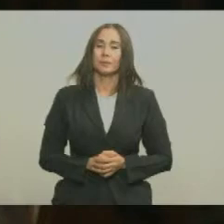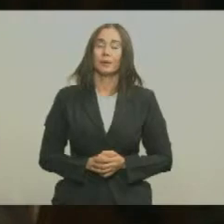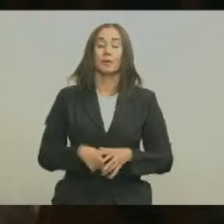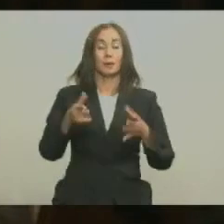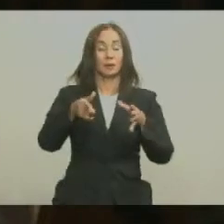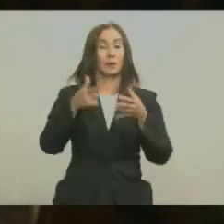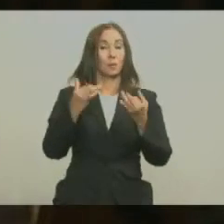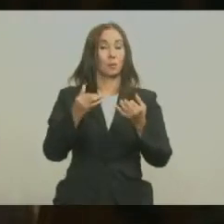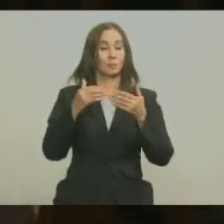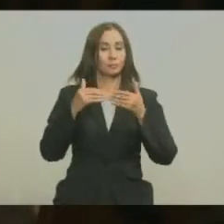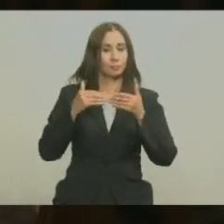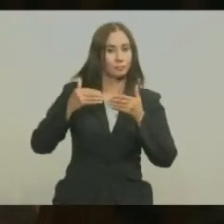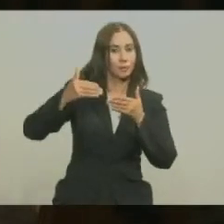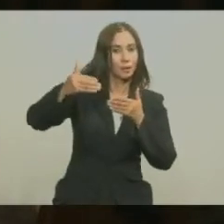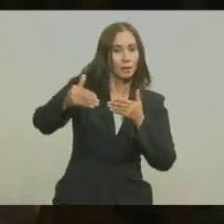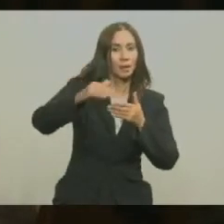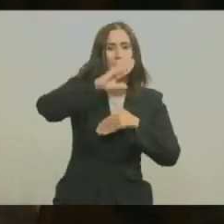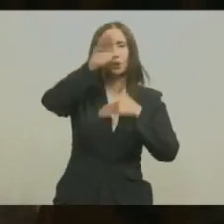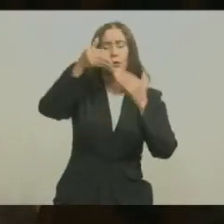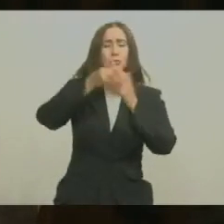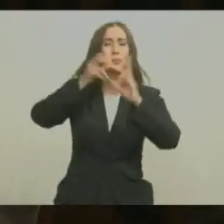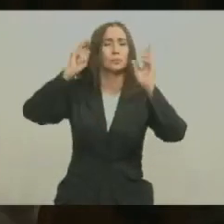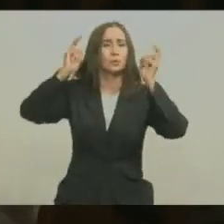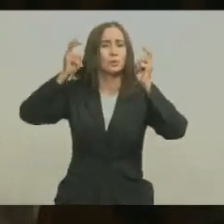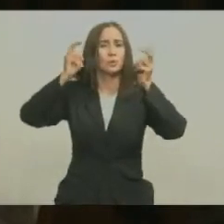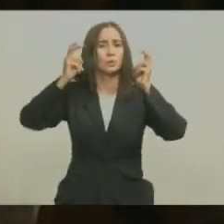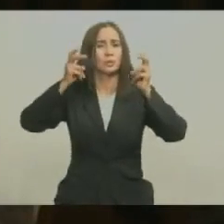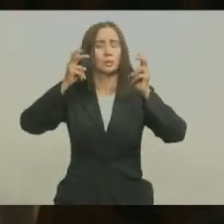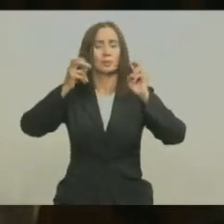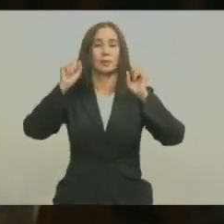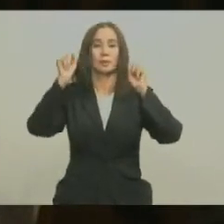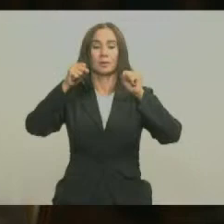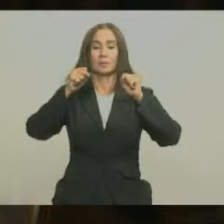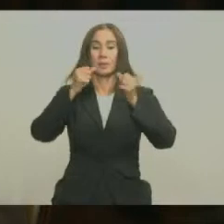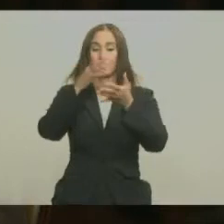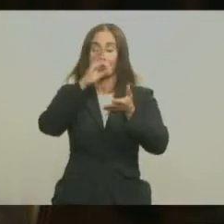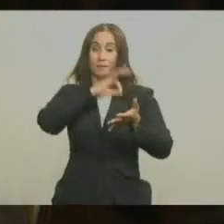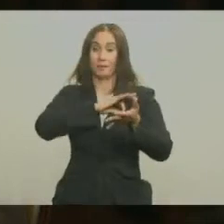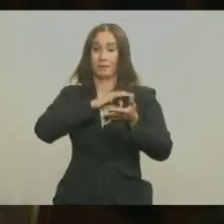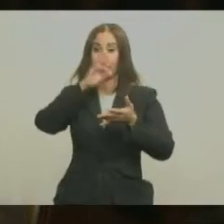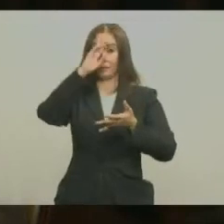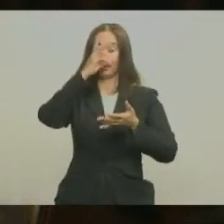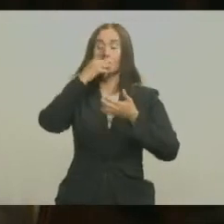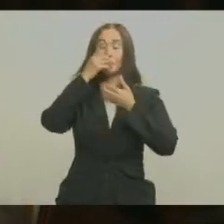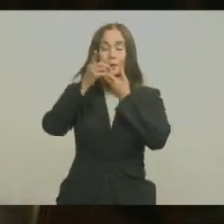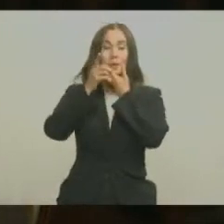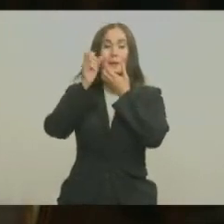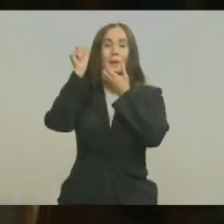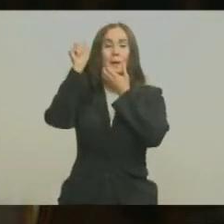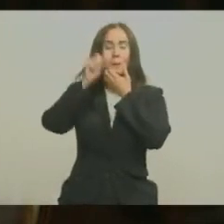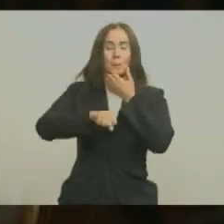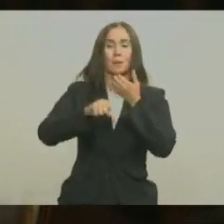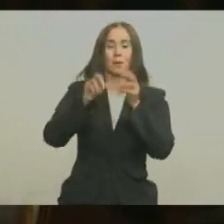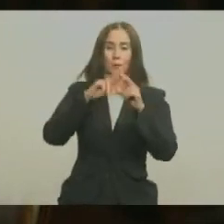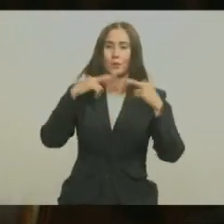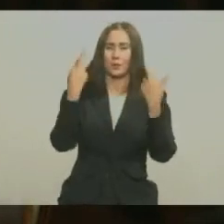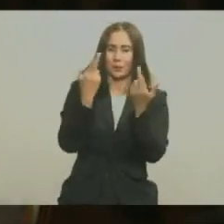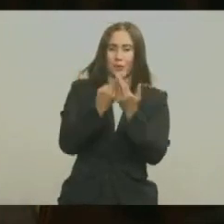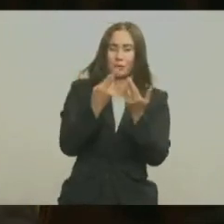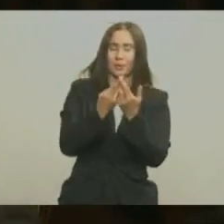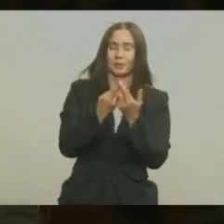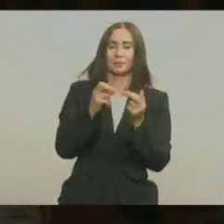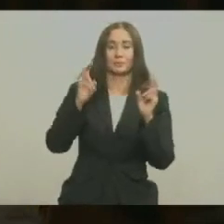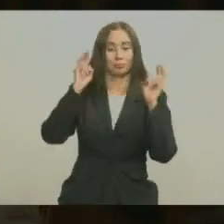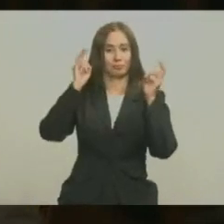unen seamos capaces de reunirnos, discutirlo y ponerlo en ejecución.